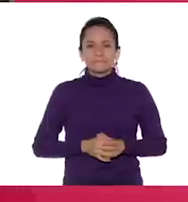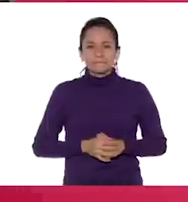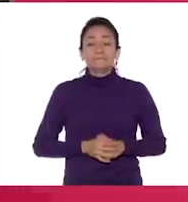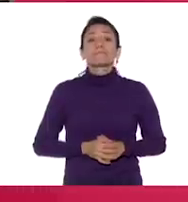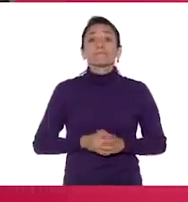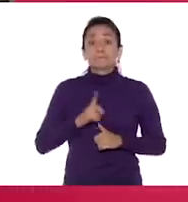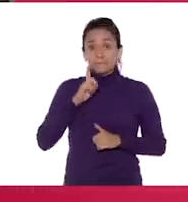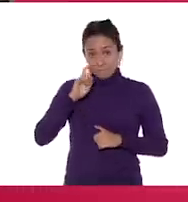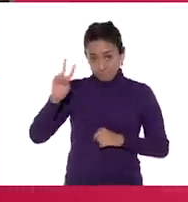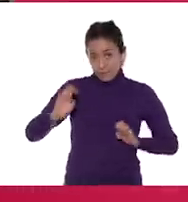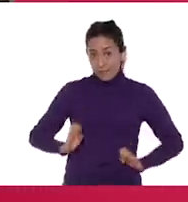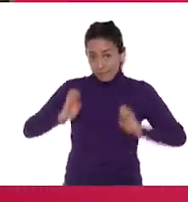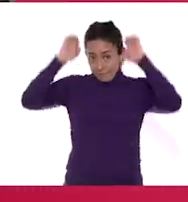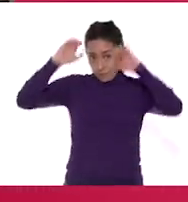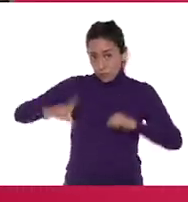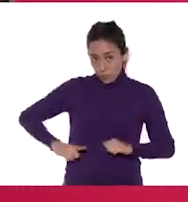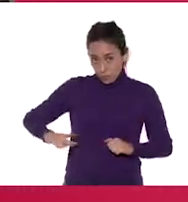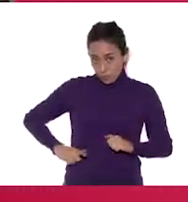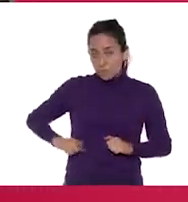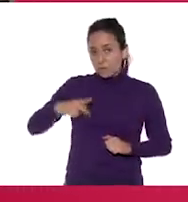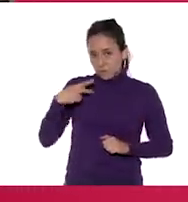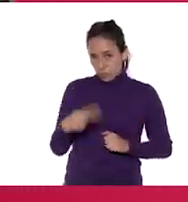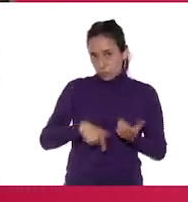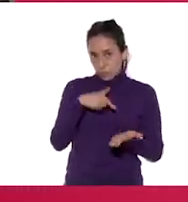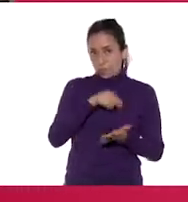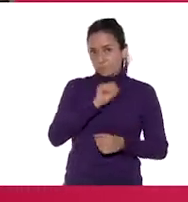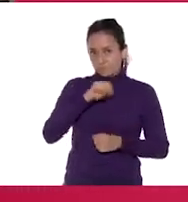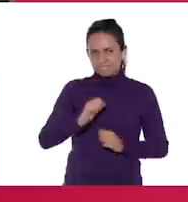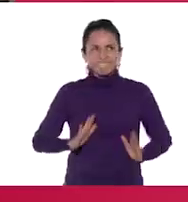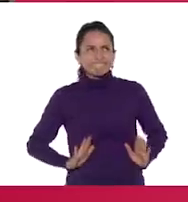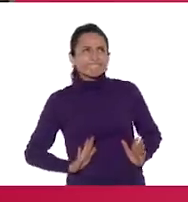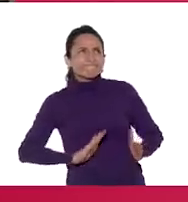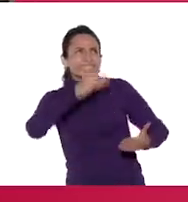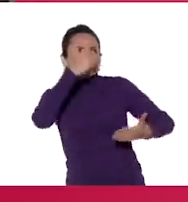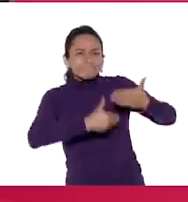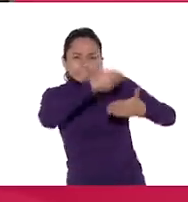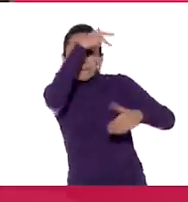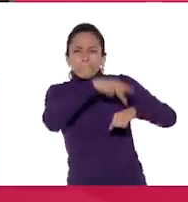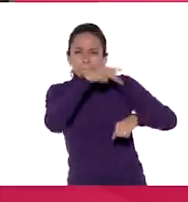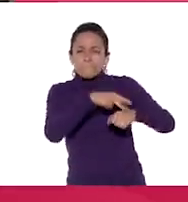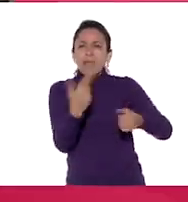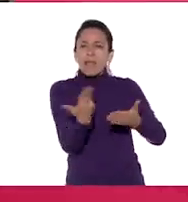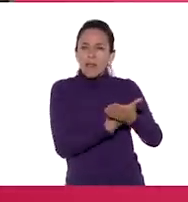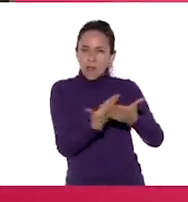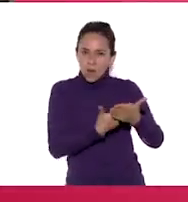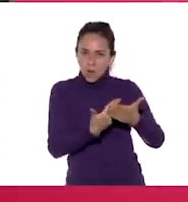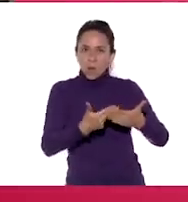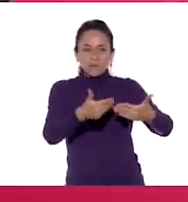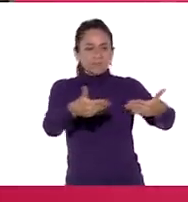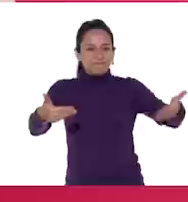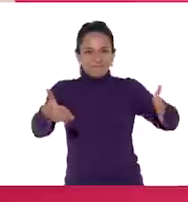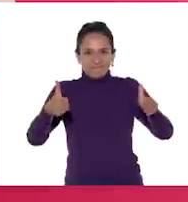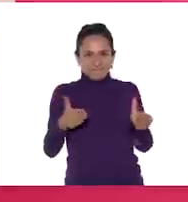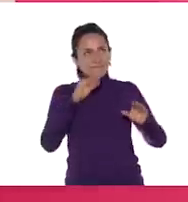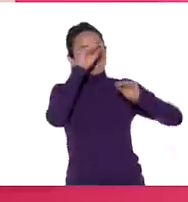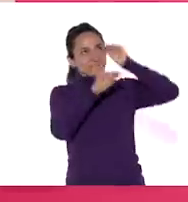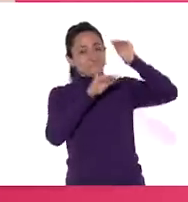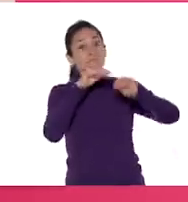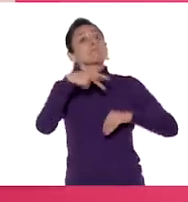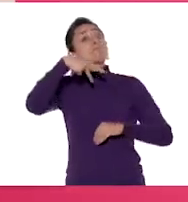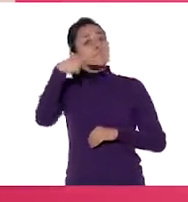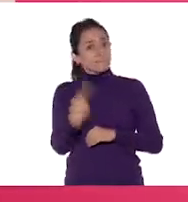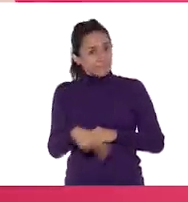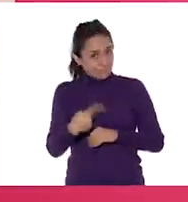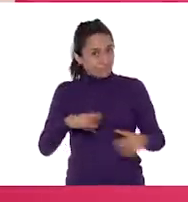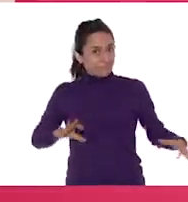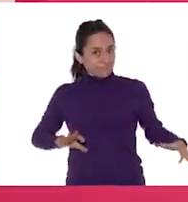El Palacio de Gobierno de Saltillo, de cantera rosa y adornados balcones, es otro ícono de la vida cultural de